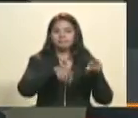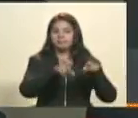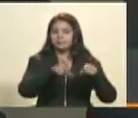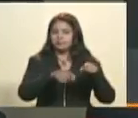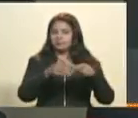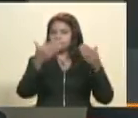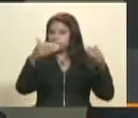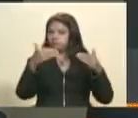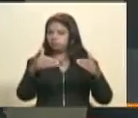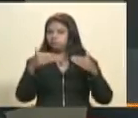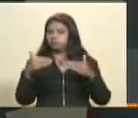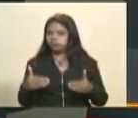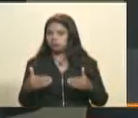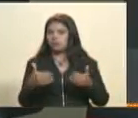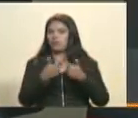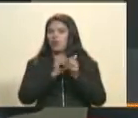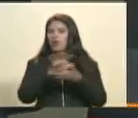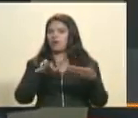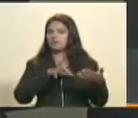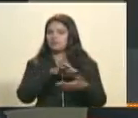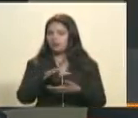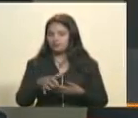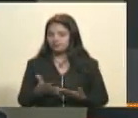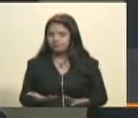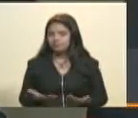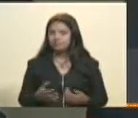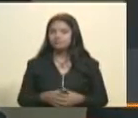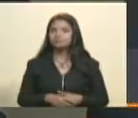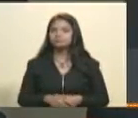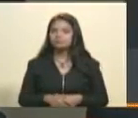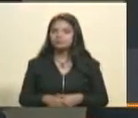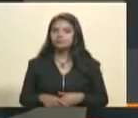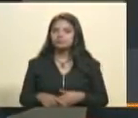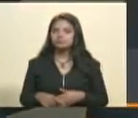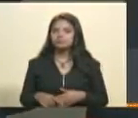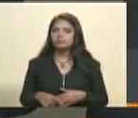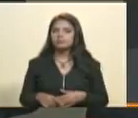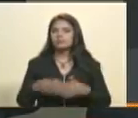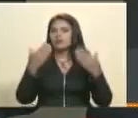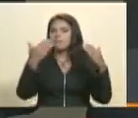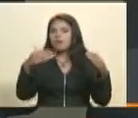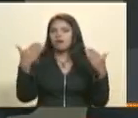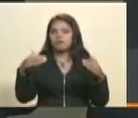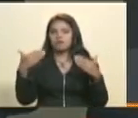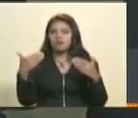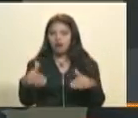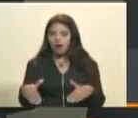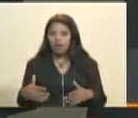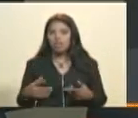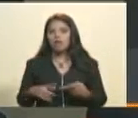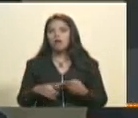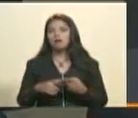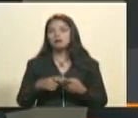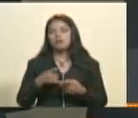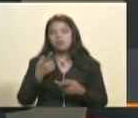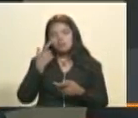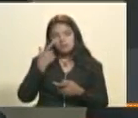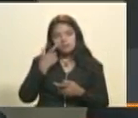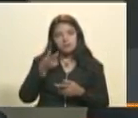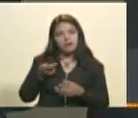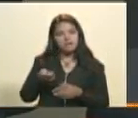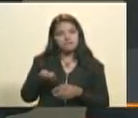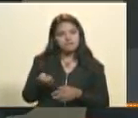hacer por medio de la violencia, por medio de la colocación de barricadas, por medio del chantaje, del